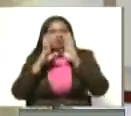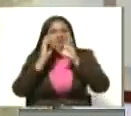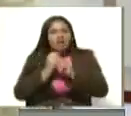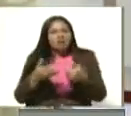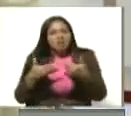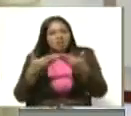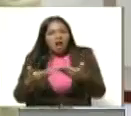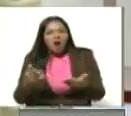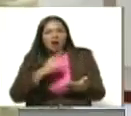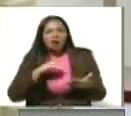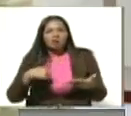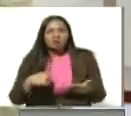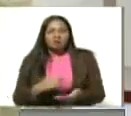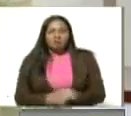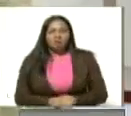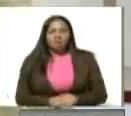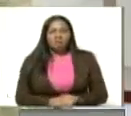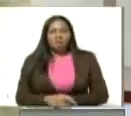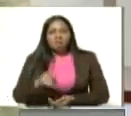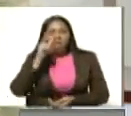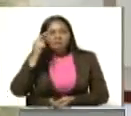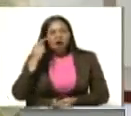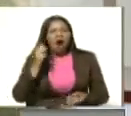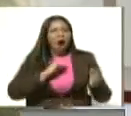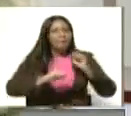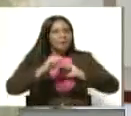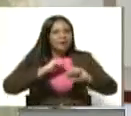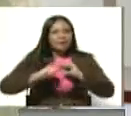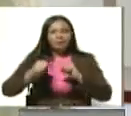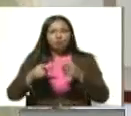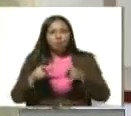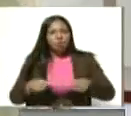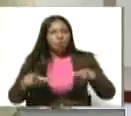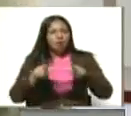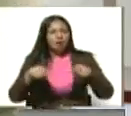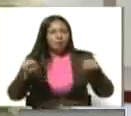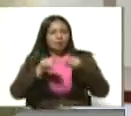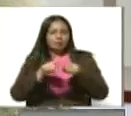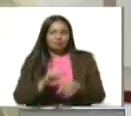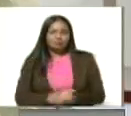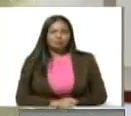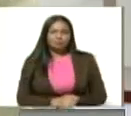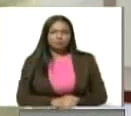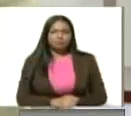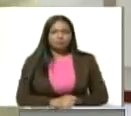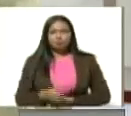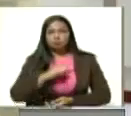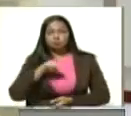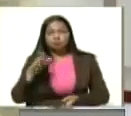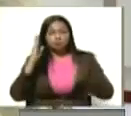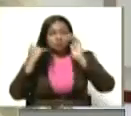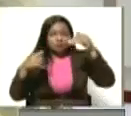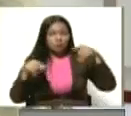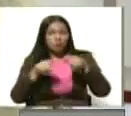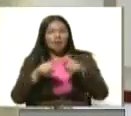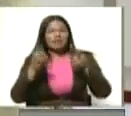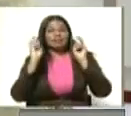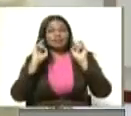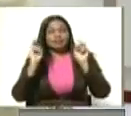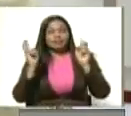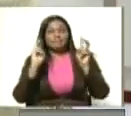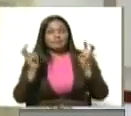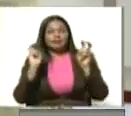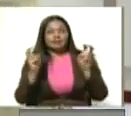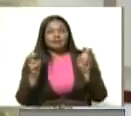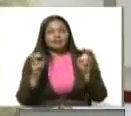que ha depositado en nosotras y nosotros como movimiento y como sector. Ahí abordamos todo lo que es el tema de